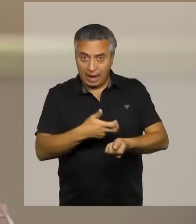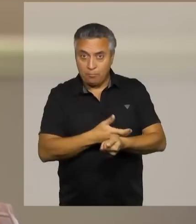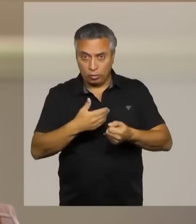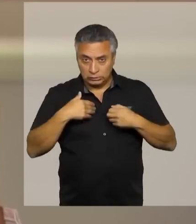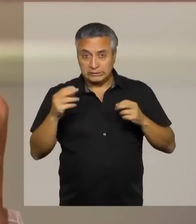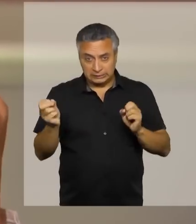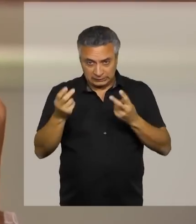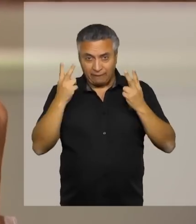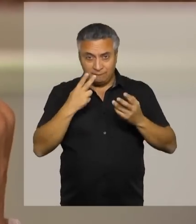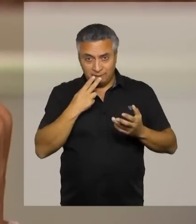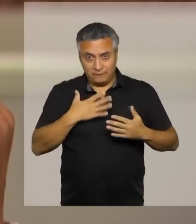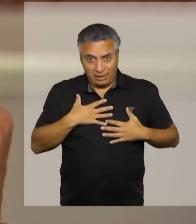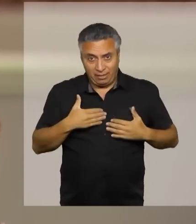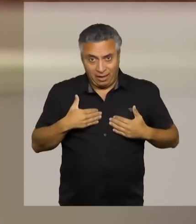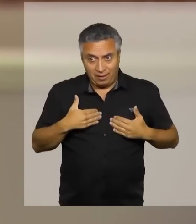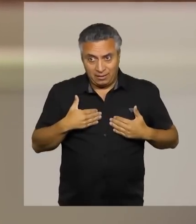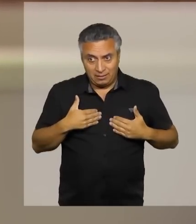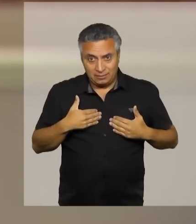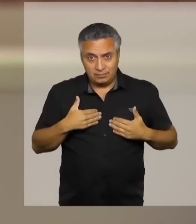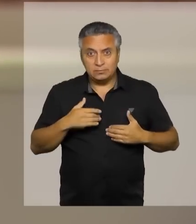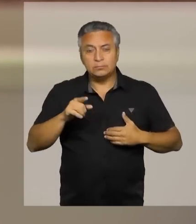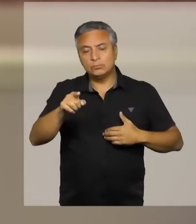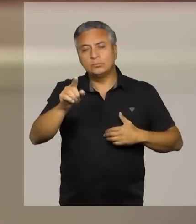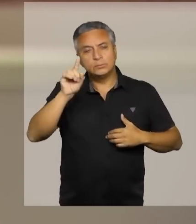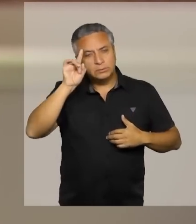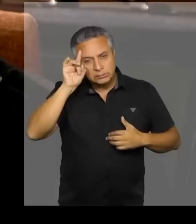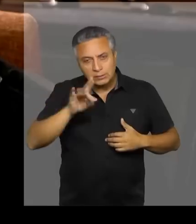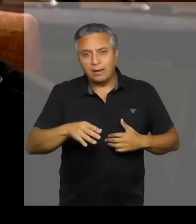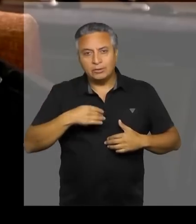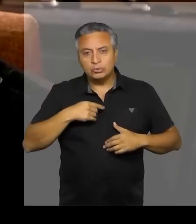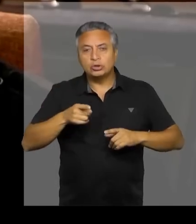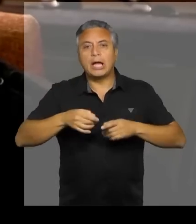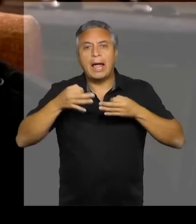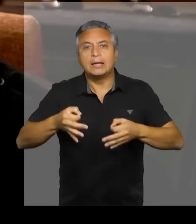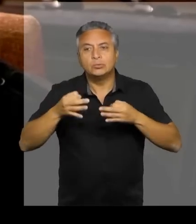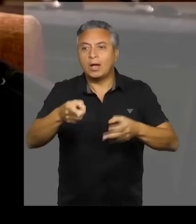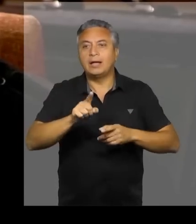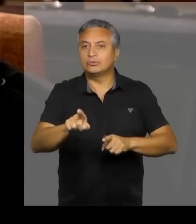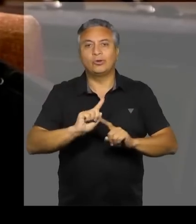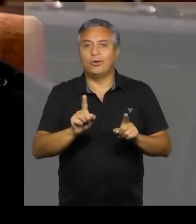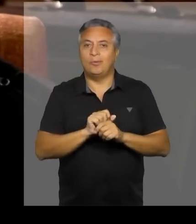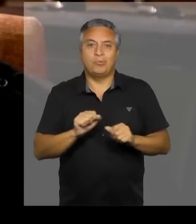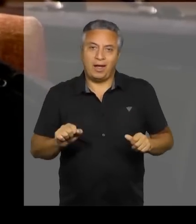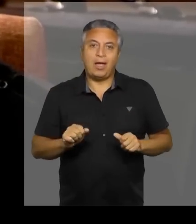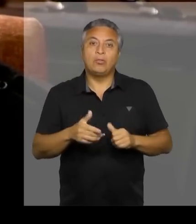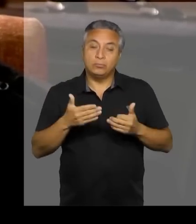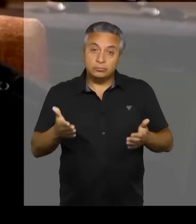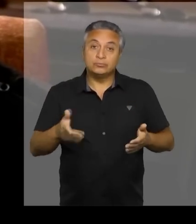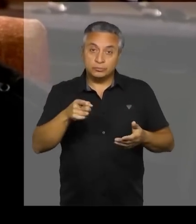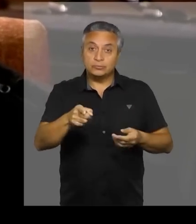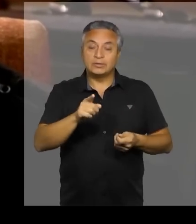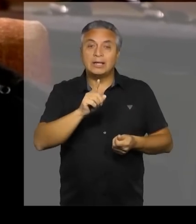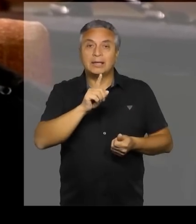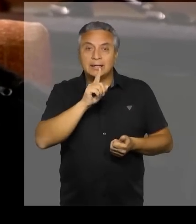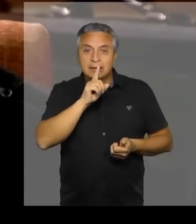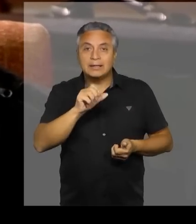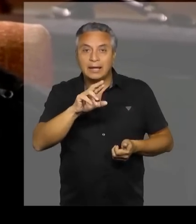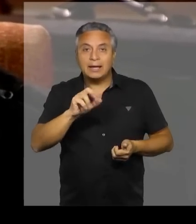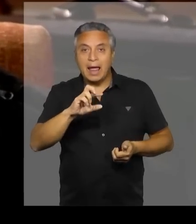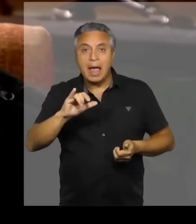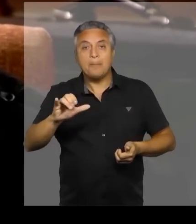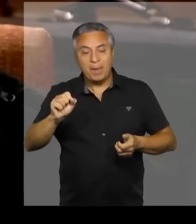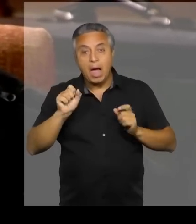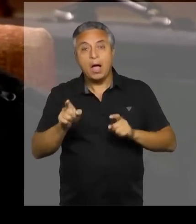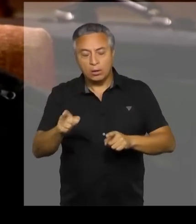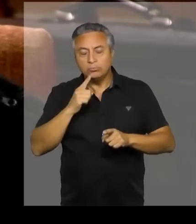vida? Sabes que no te puedo asegurar eso. Muy bien. La terapia alternativa sí me lo puedo asegurar y tengo que